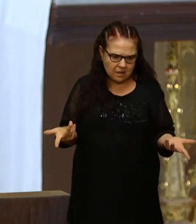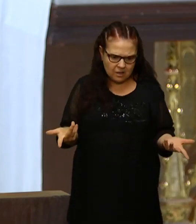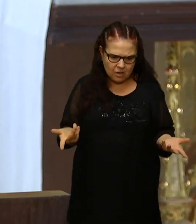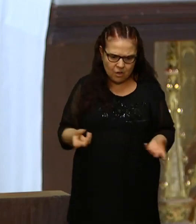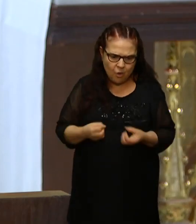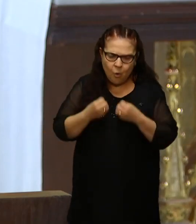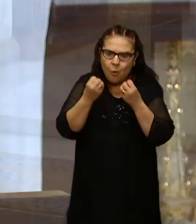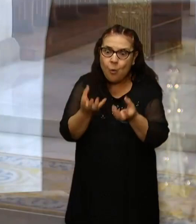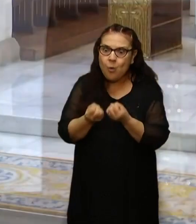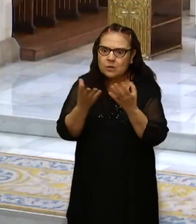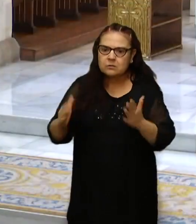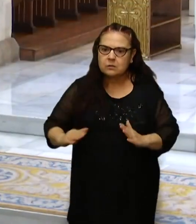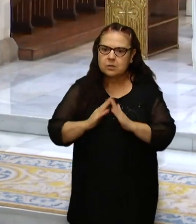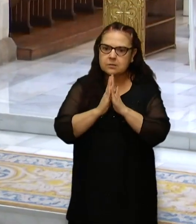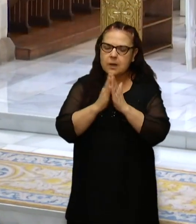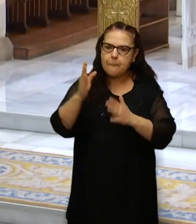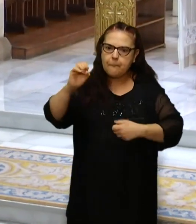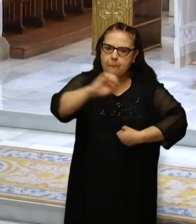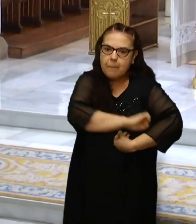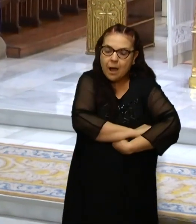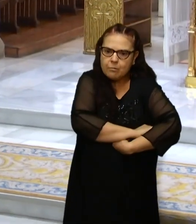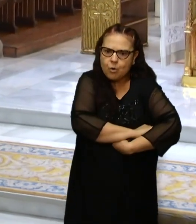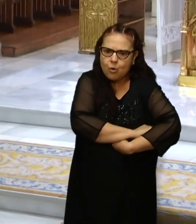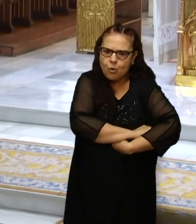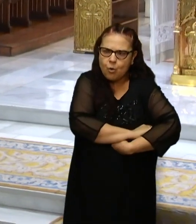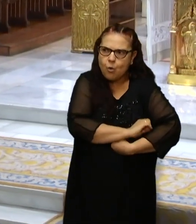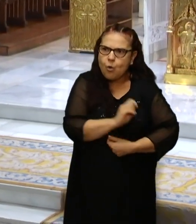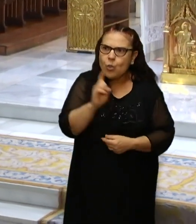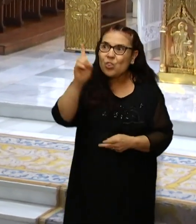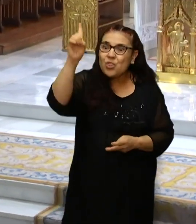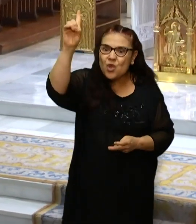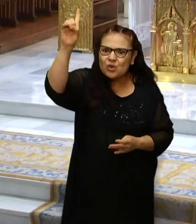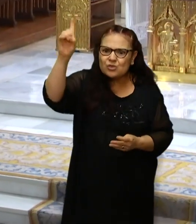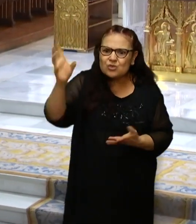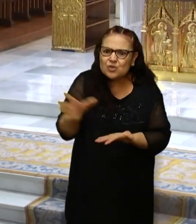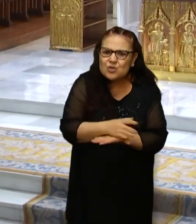revelando Pablo, que todo un Dios todopoderoso